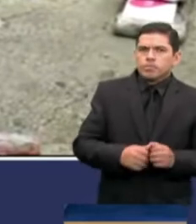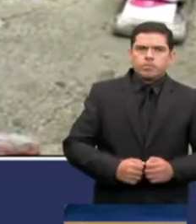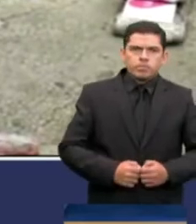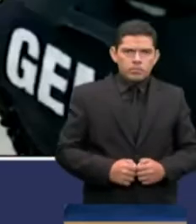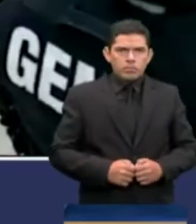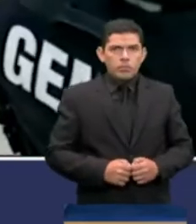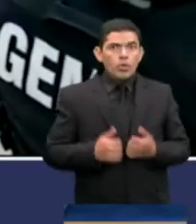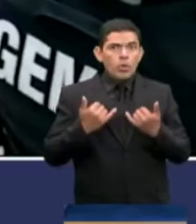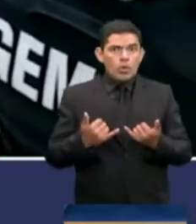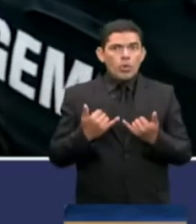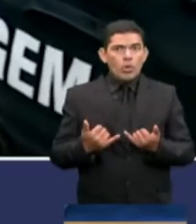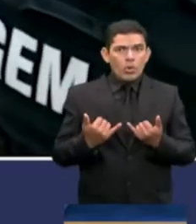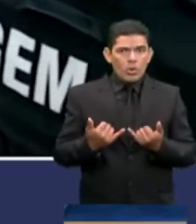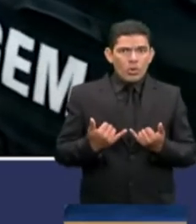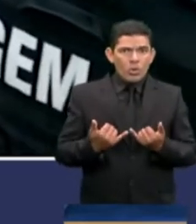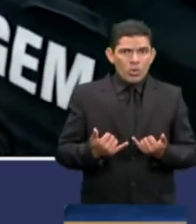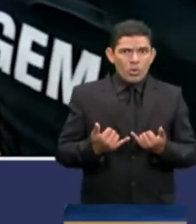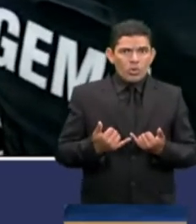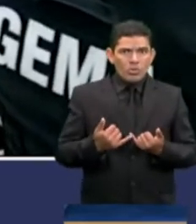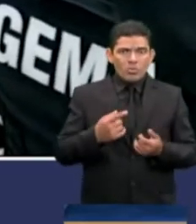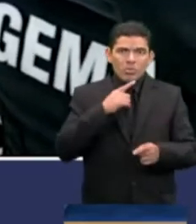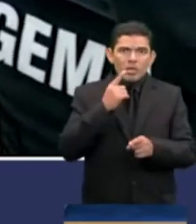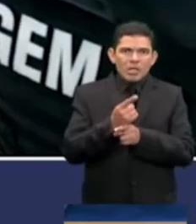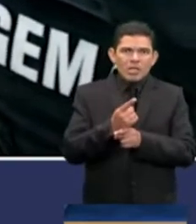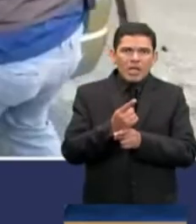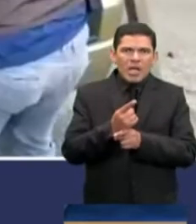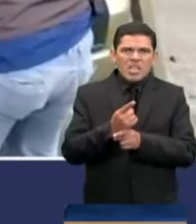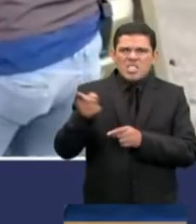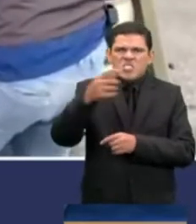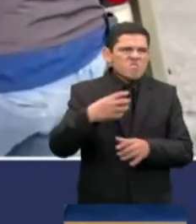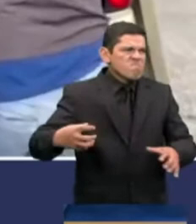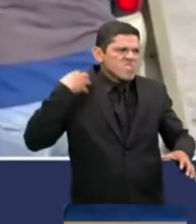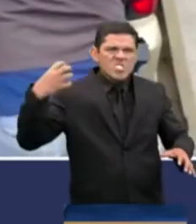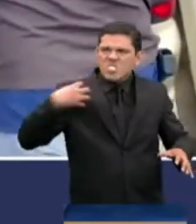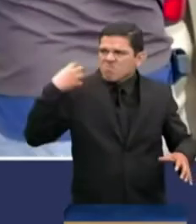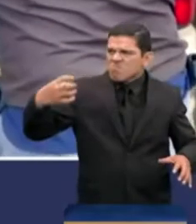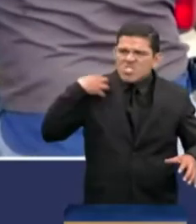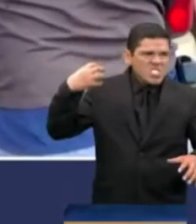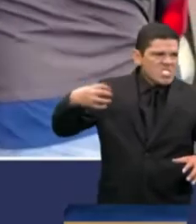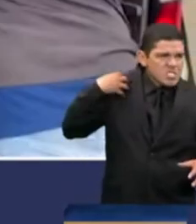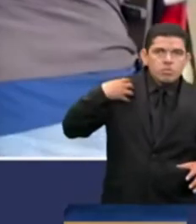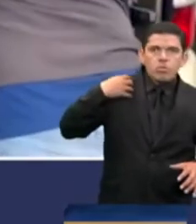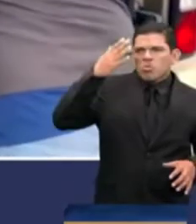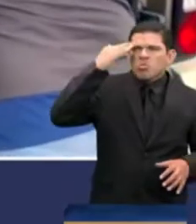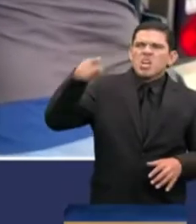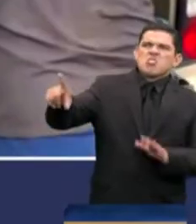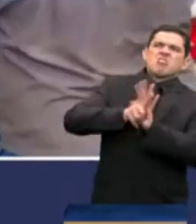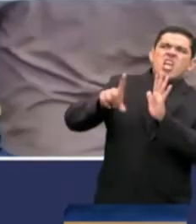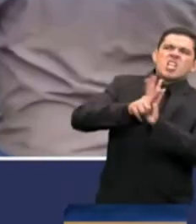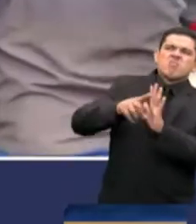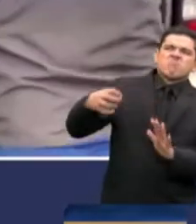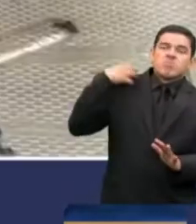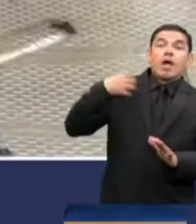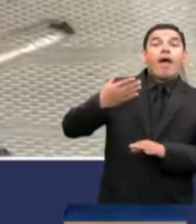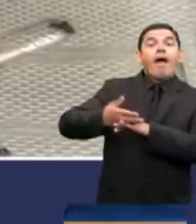que lo que hoy vivimos es una reacción ante una nueva actitud en la aplicación de la ley. En el